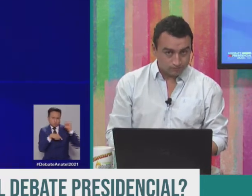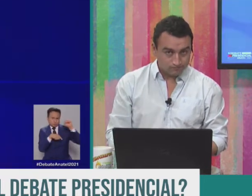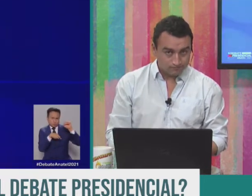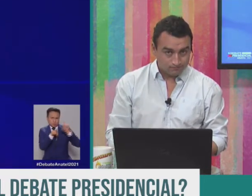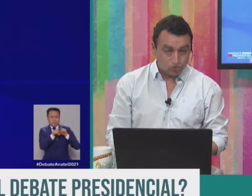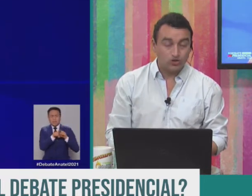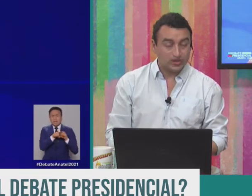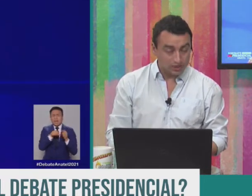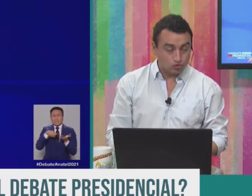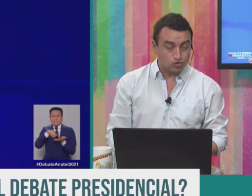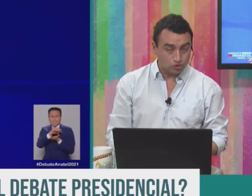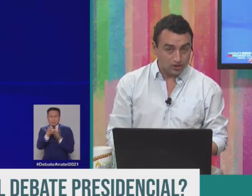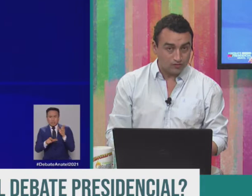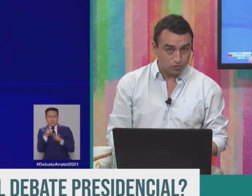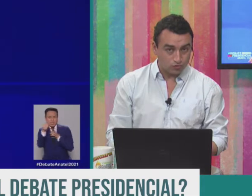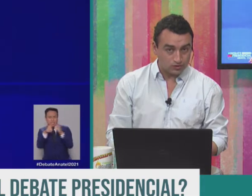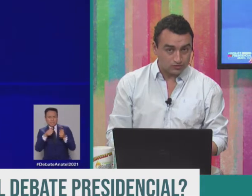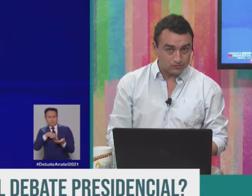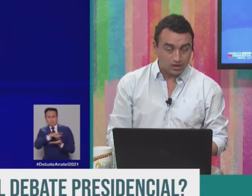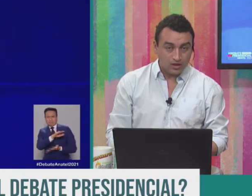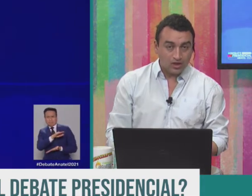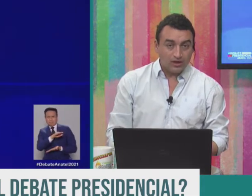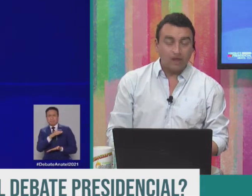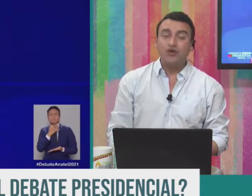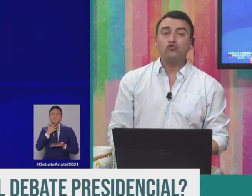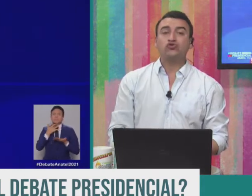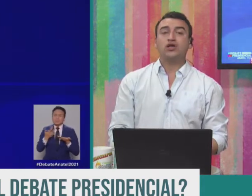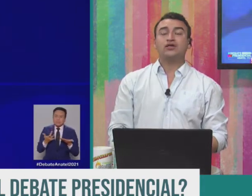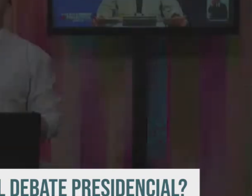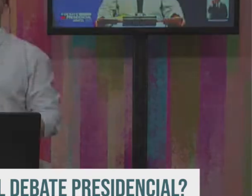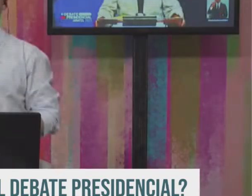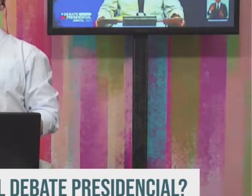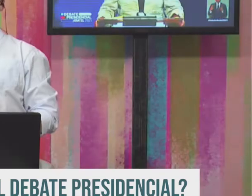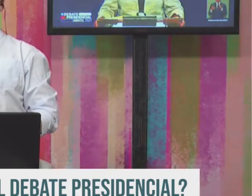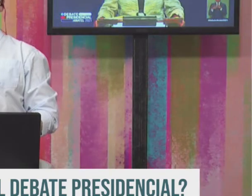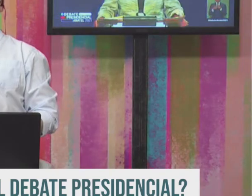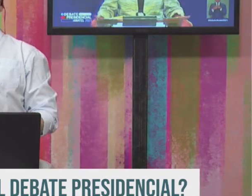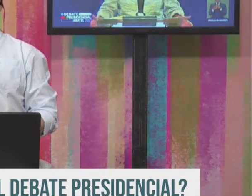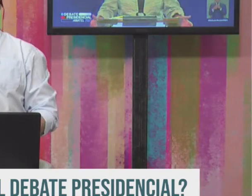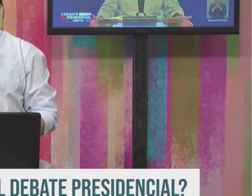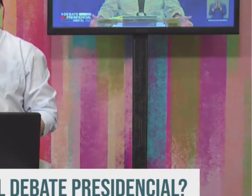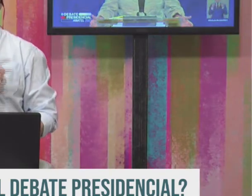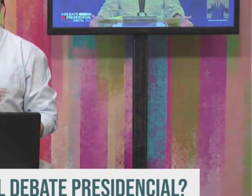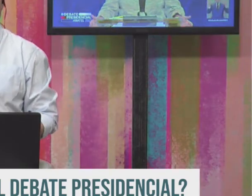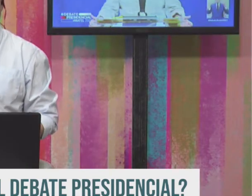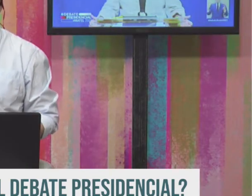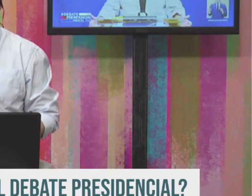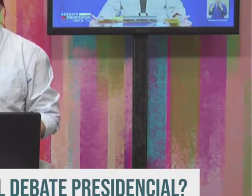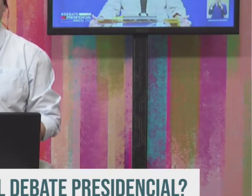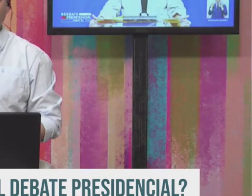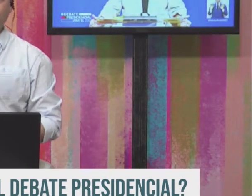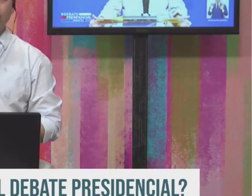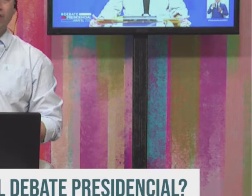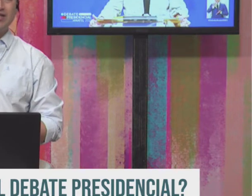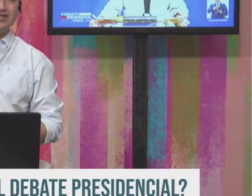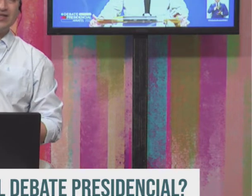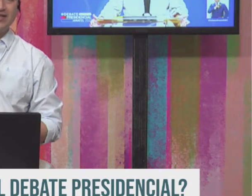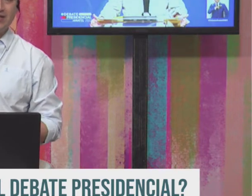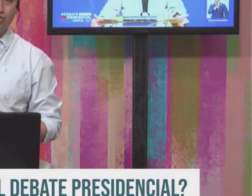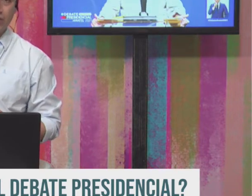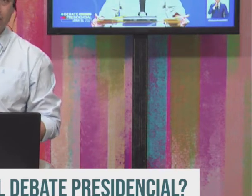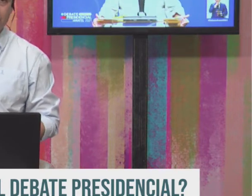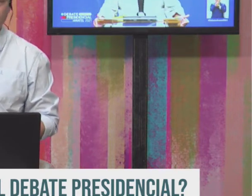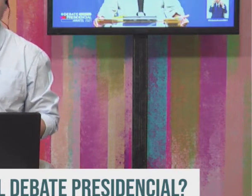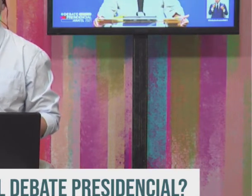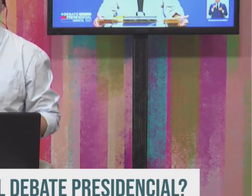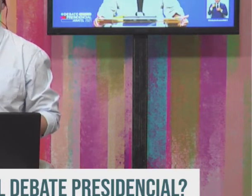vote. No deje que otros elijan por usted. La pausa y enseguida regresamos, no sin antes recordarles que el próximo 27